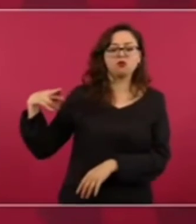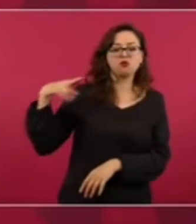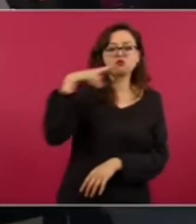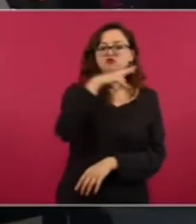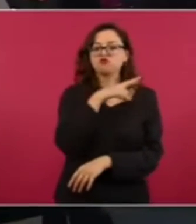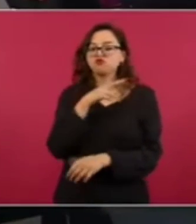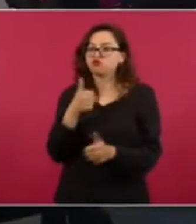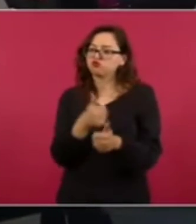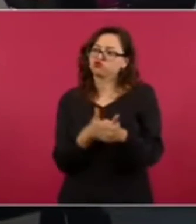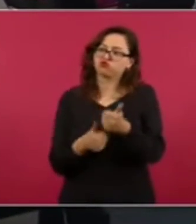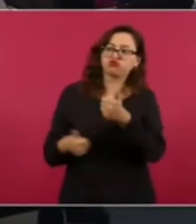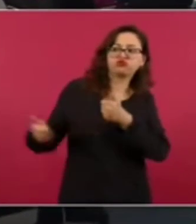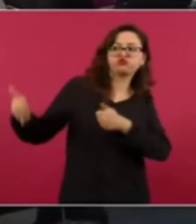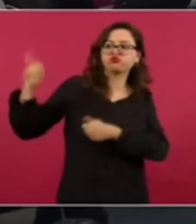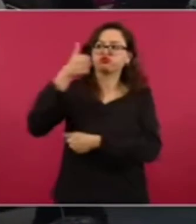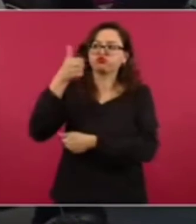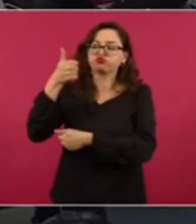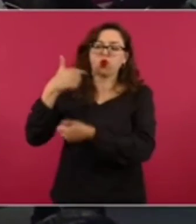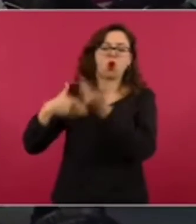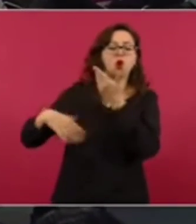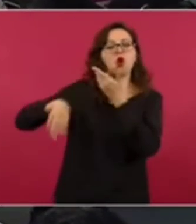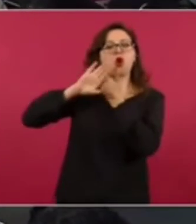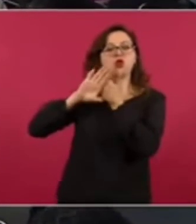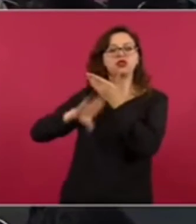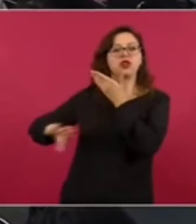en el poder de los poderes.